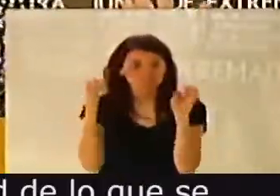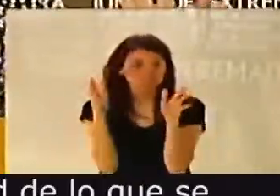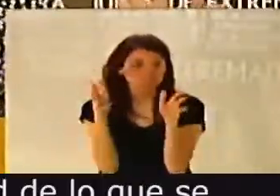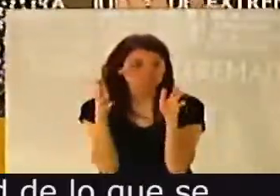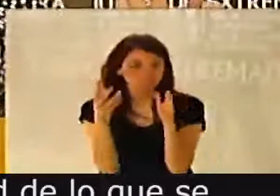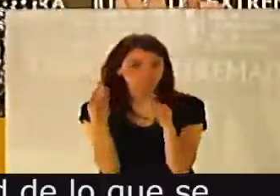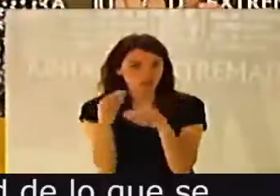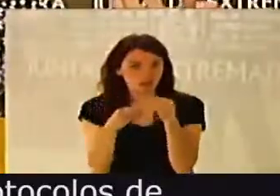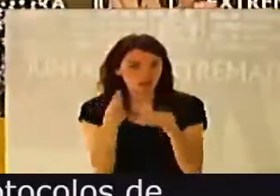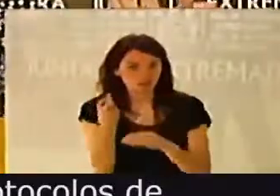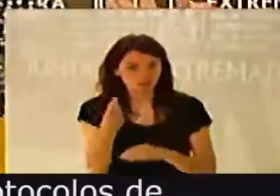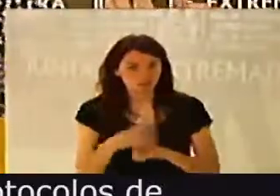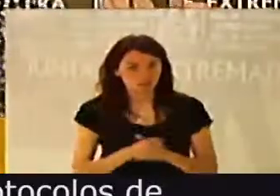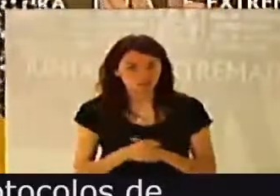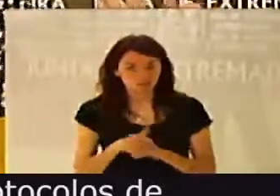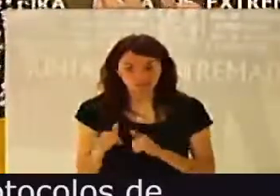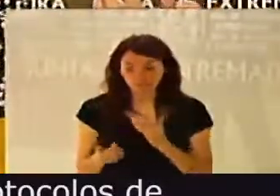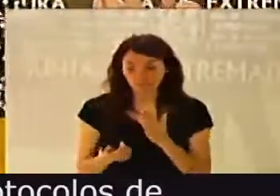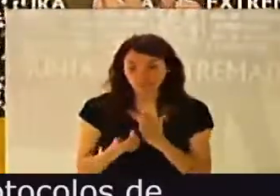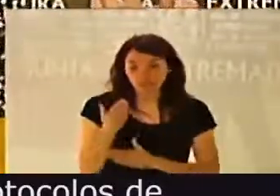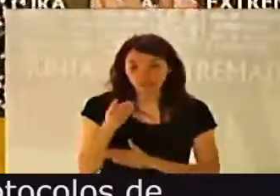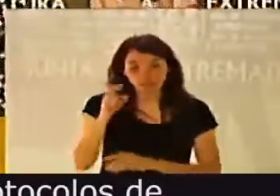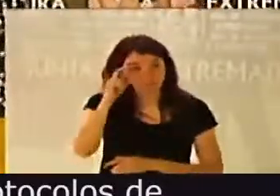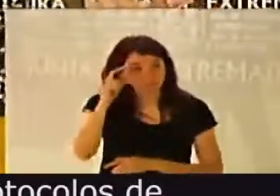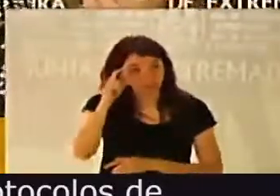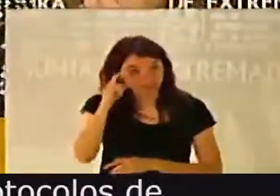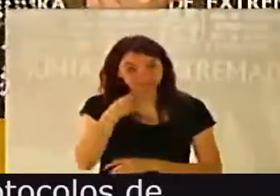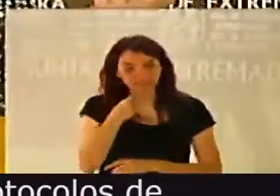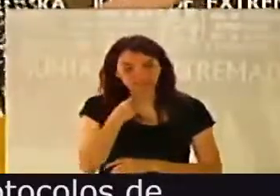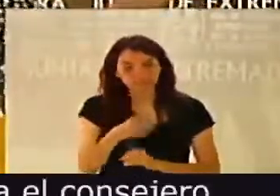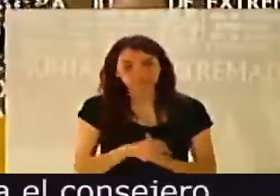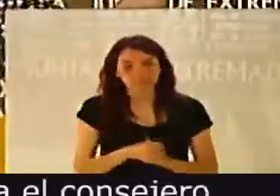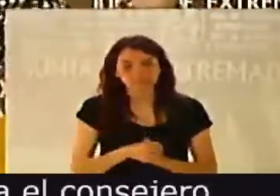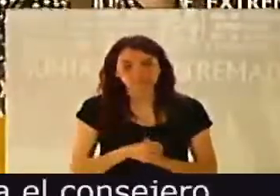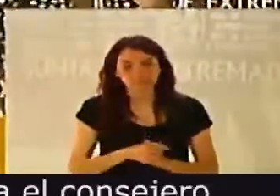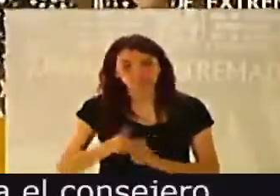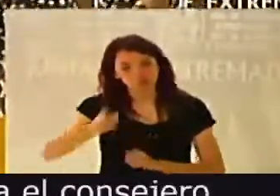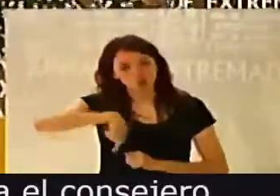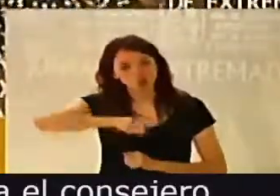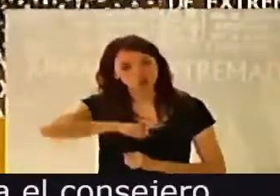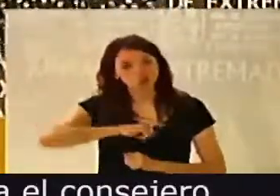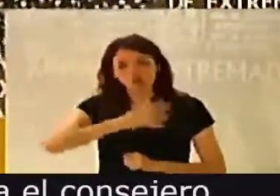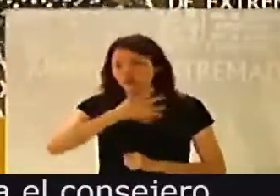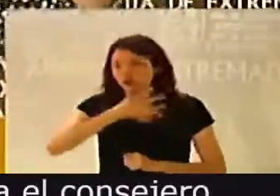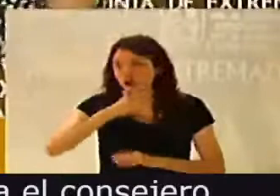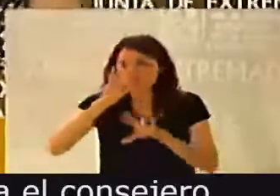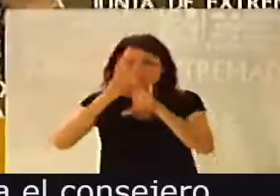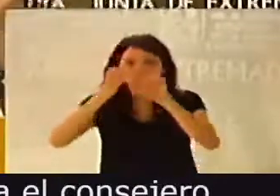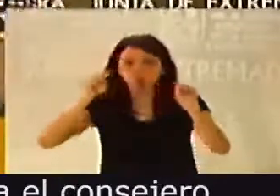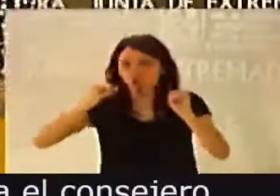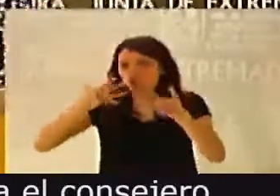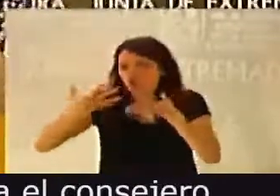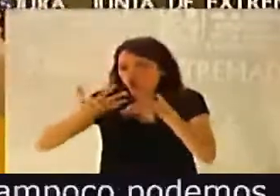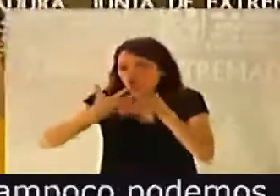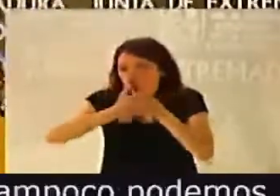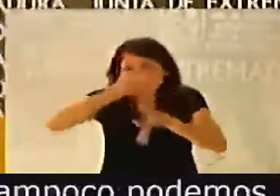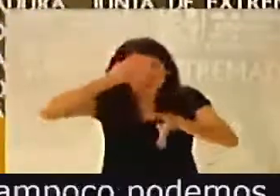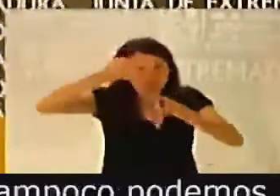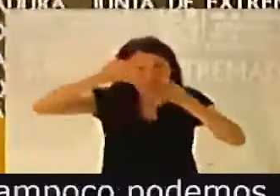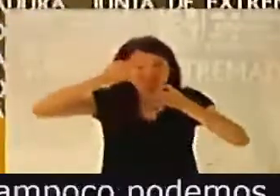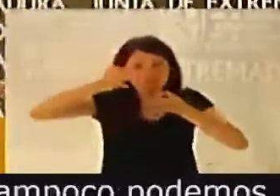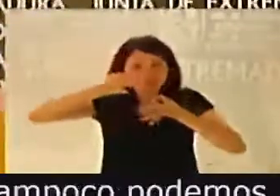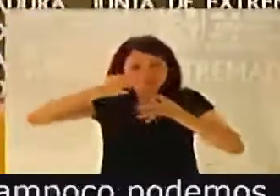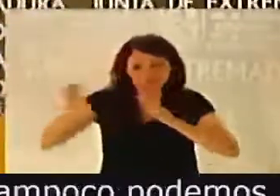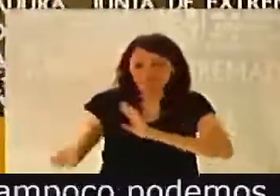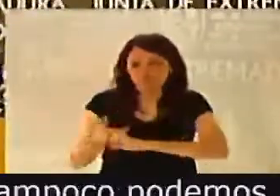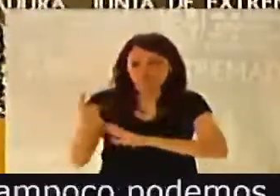decía esta mañana el consejero Vergeles en una de las reuniones mantenidas, tampoco podemos hacer protocolos de todo. Pero de